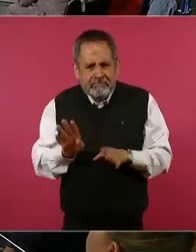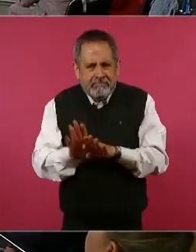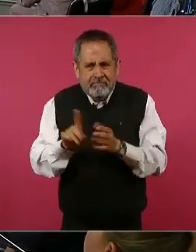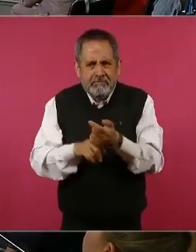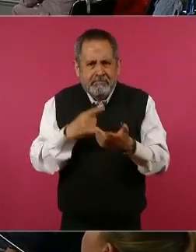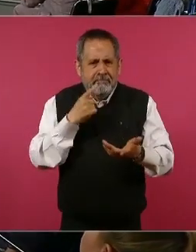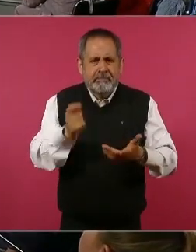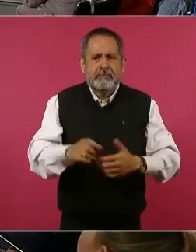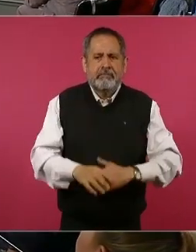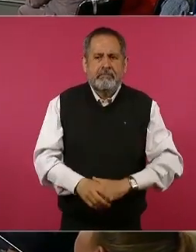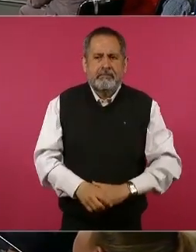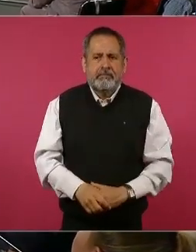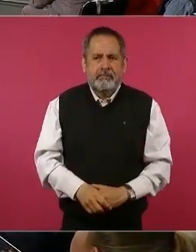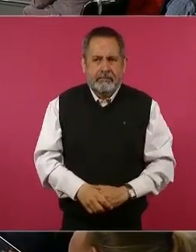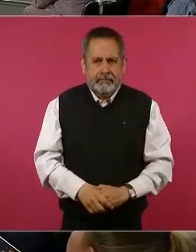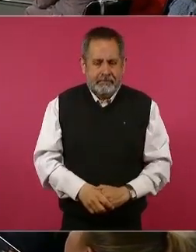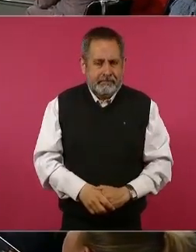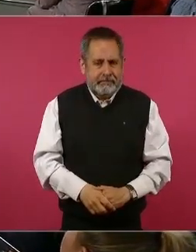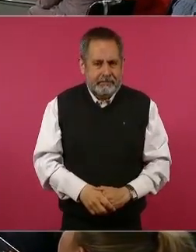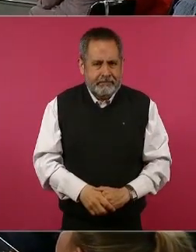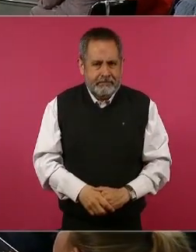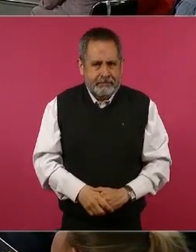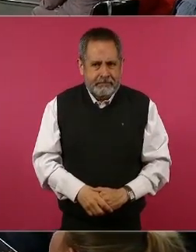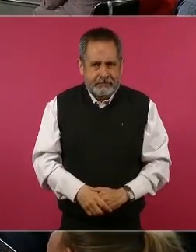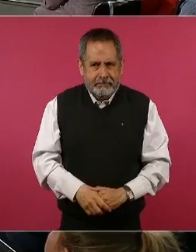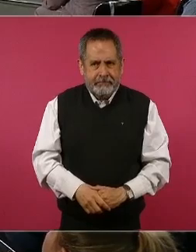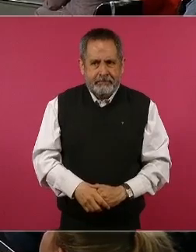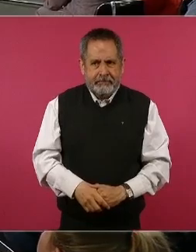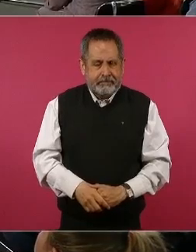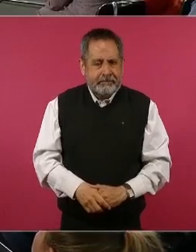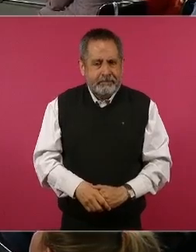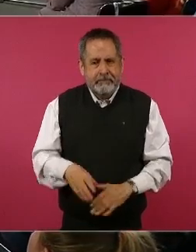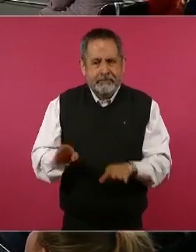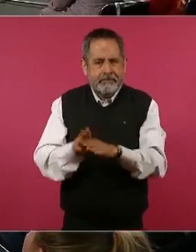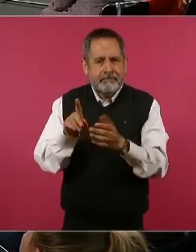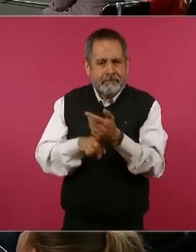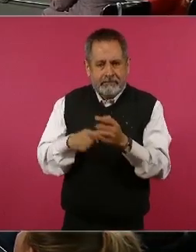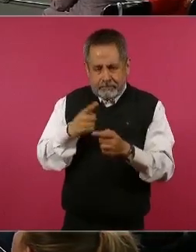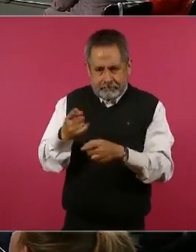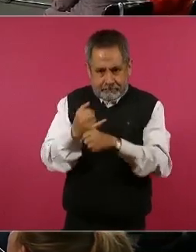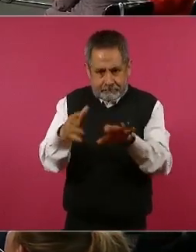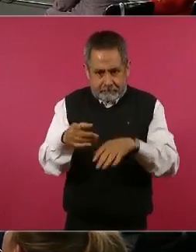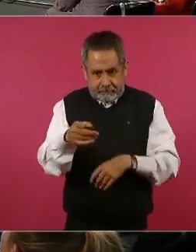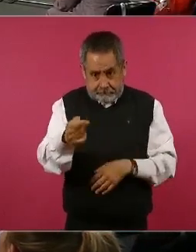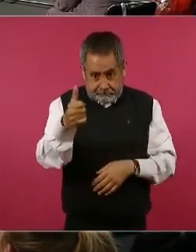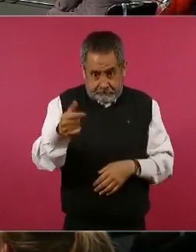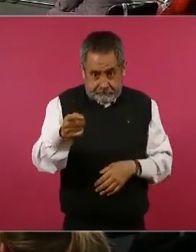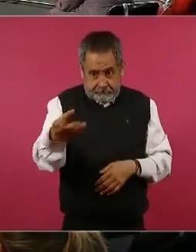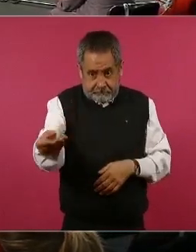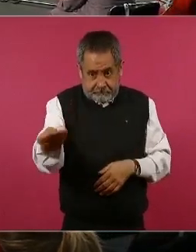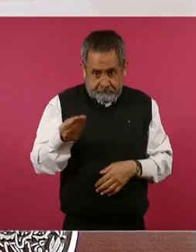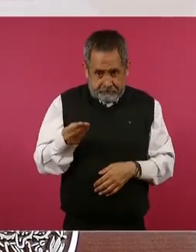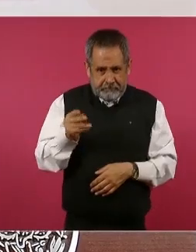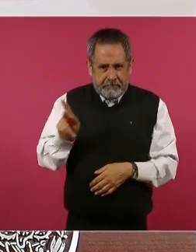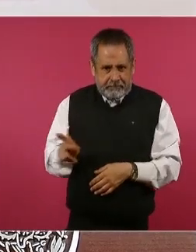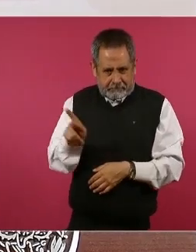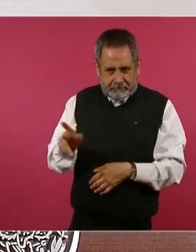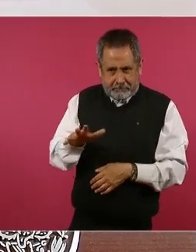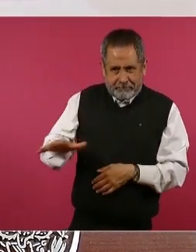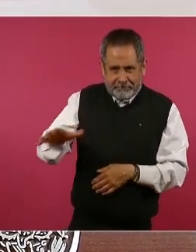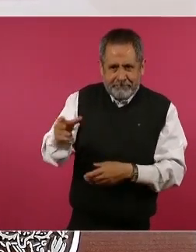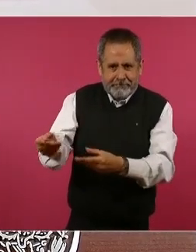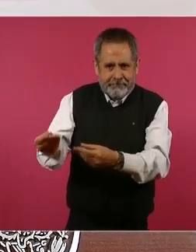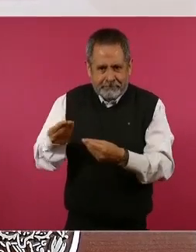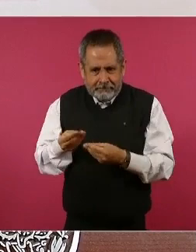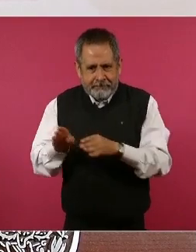respecto? Bueno, sobre lo primero, nos dejas la información, a ver qué se puede